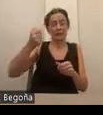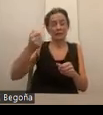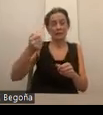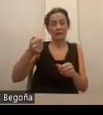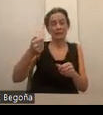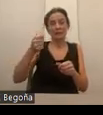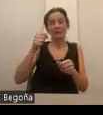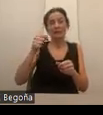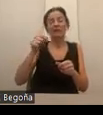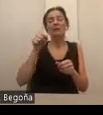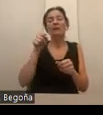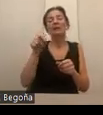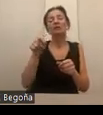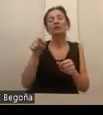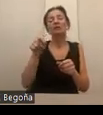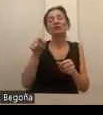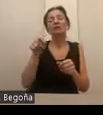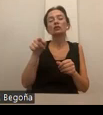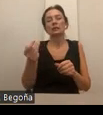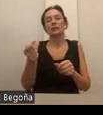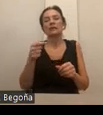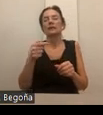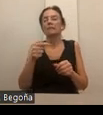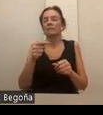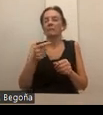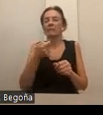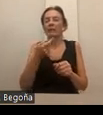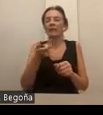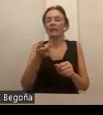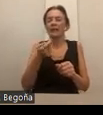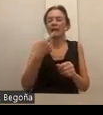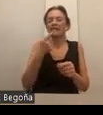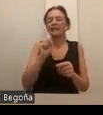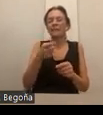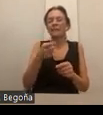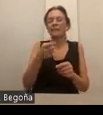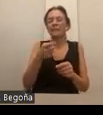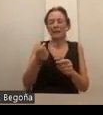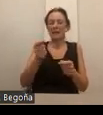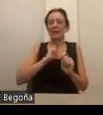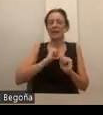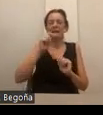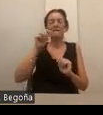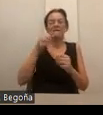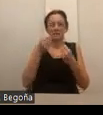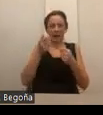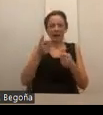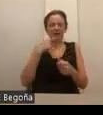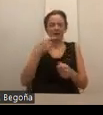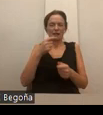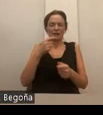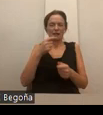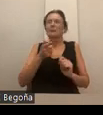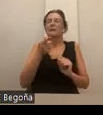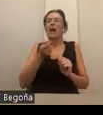carbono no absorbible que tiene efecto fibra también. Por lo tanto, en cierta manera ayudamos